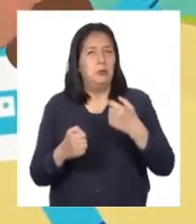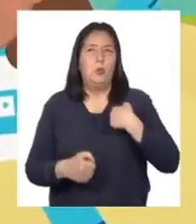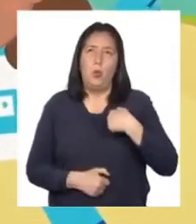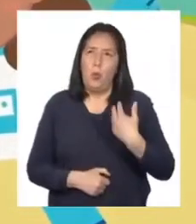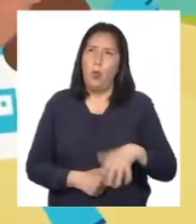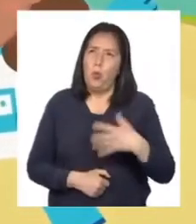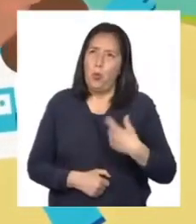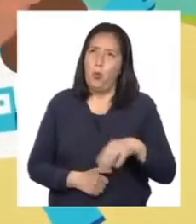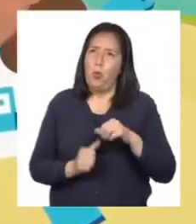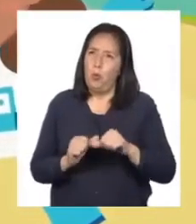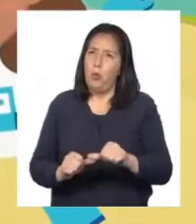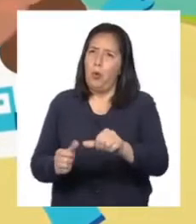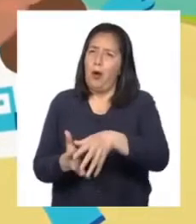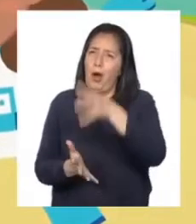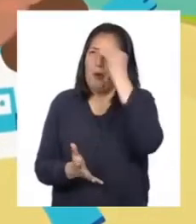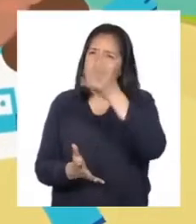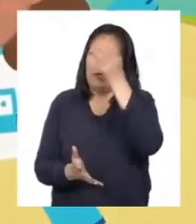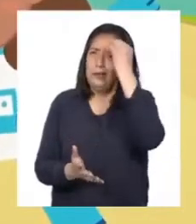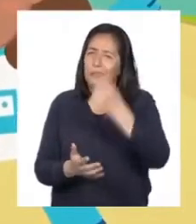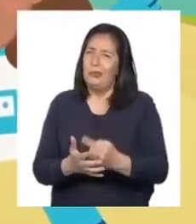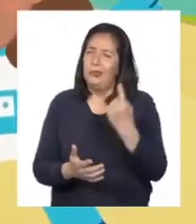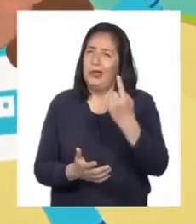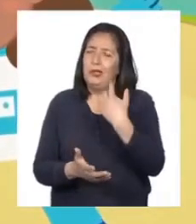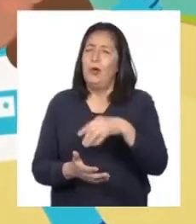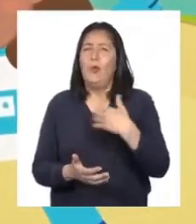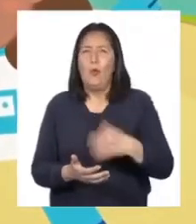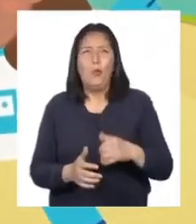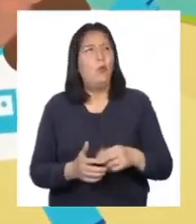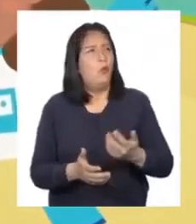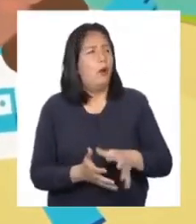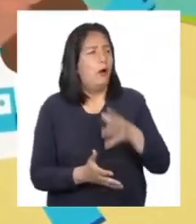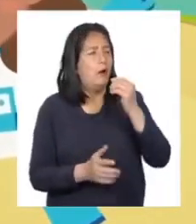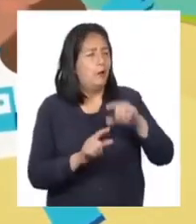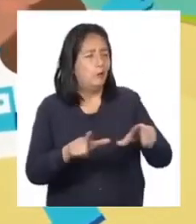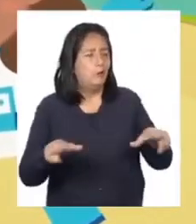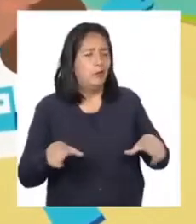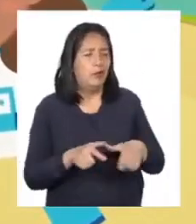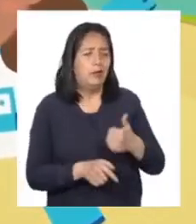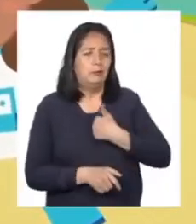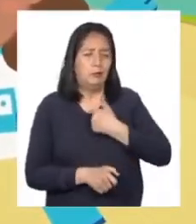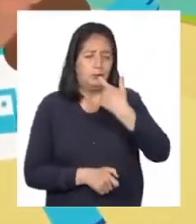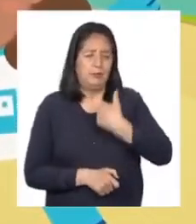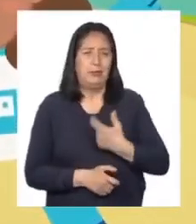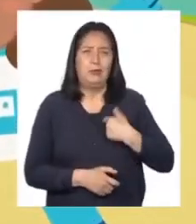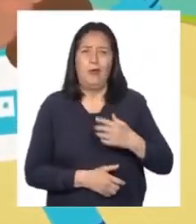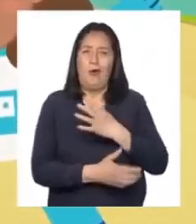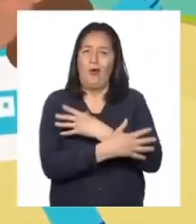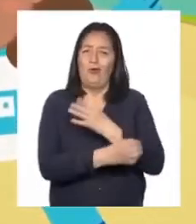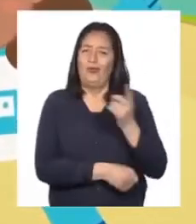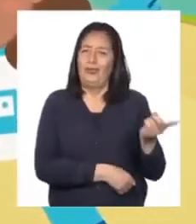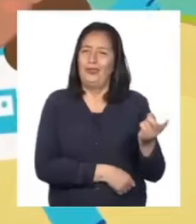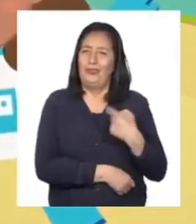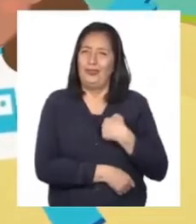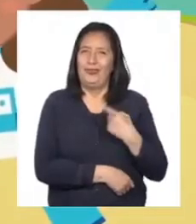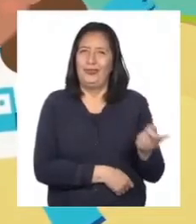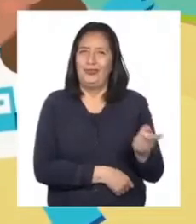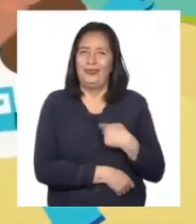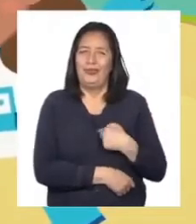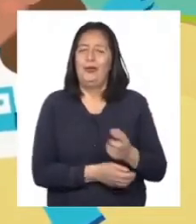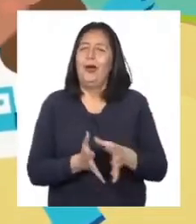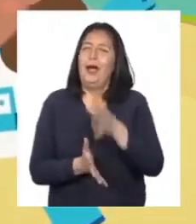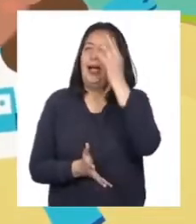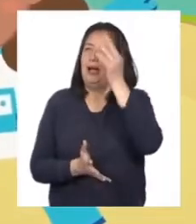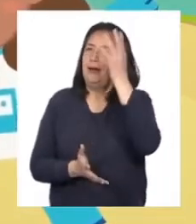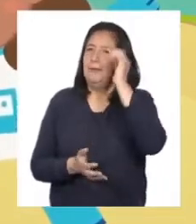aprendiendo mucho más sobre lo que significa el espacio personal. Hoy Osito y yo aprenderemos que todo aquello